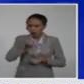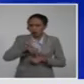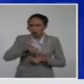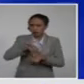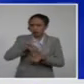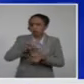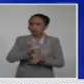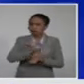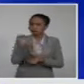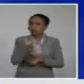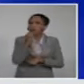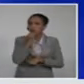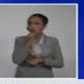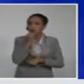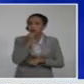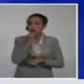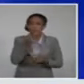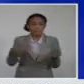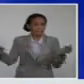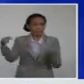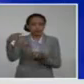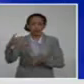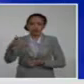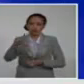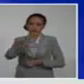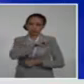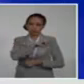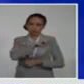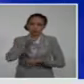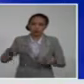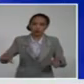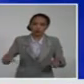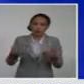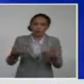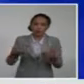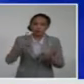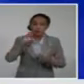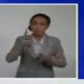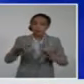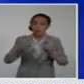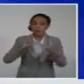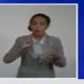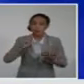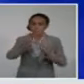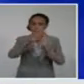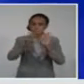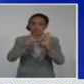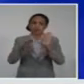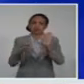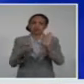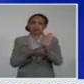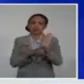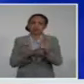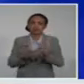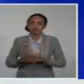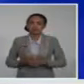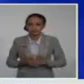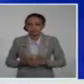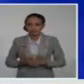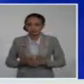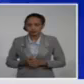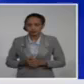con la responsabilidad y el cumplimiento de lo que además creo que no hay una persona, los niños